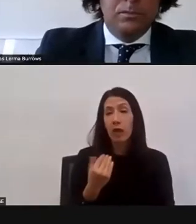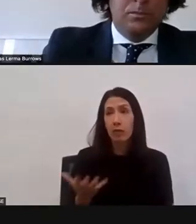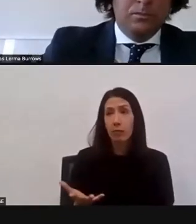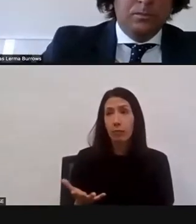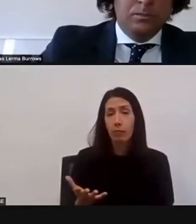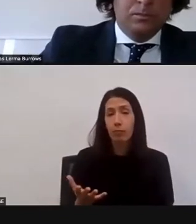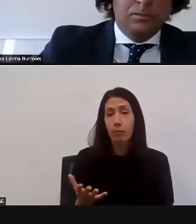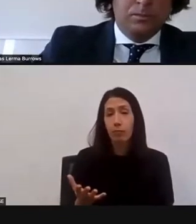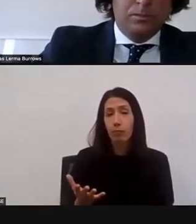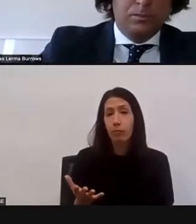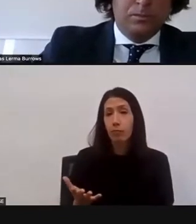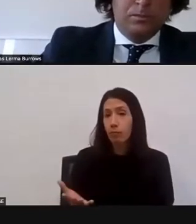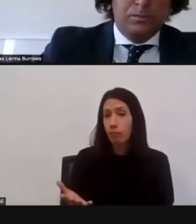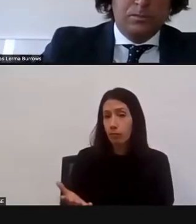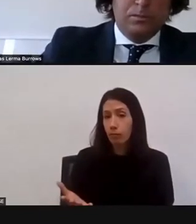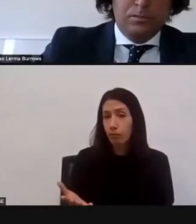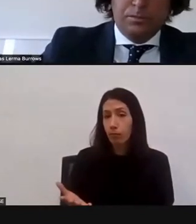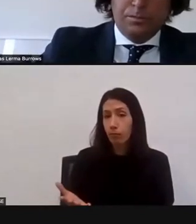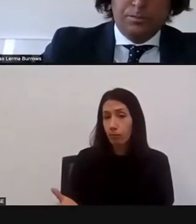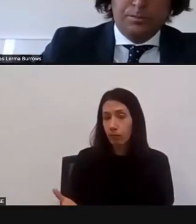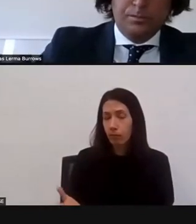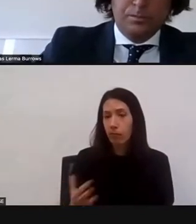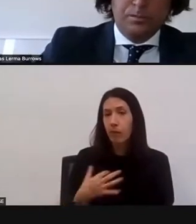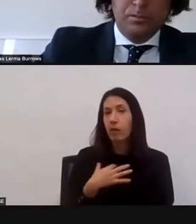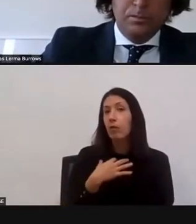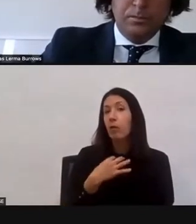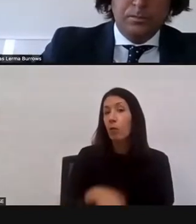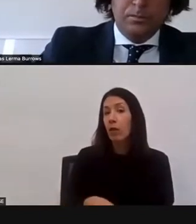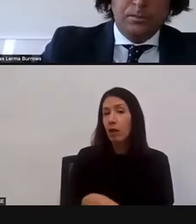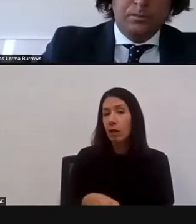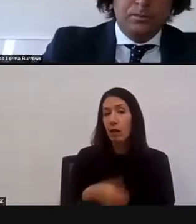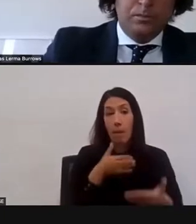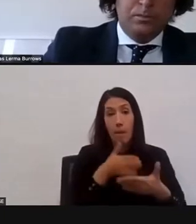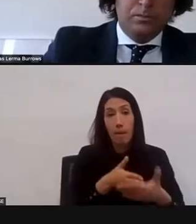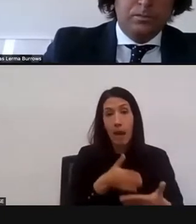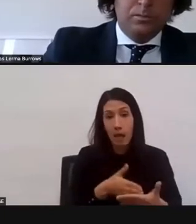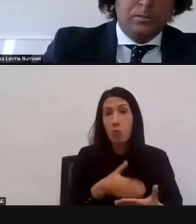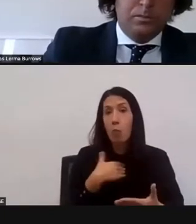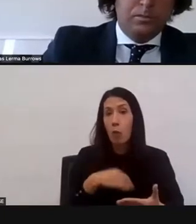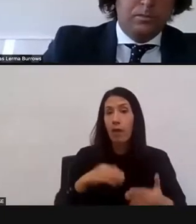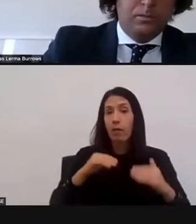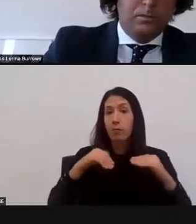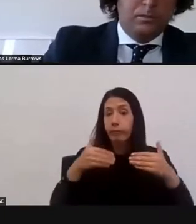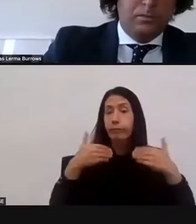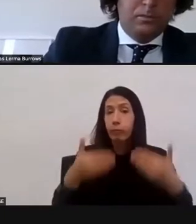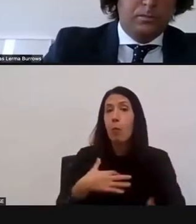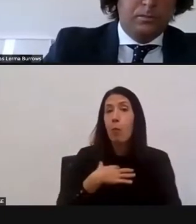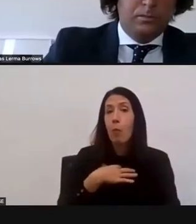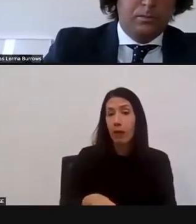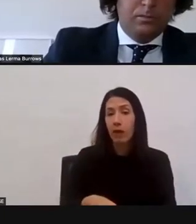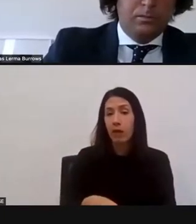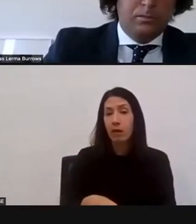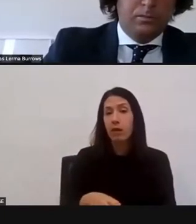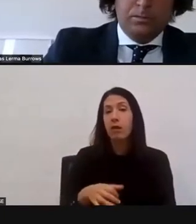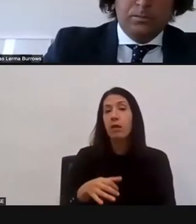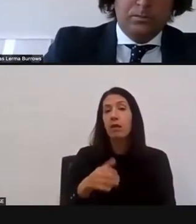pudiendo ir resolviendo esas barreras, ir quitando esas barreras en la medida en que